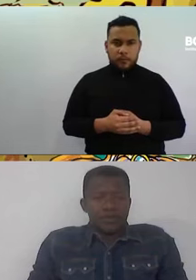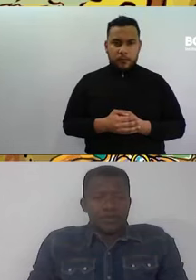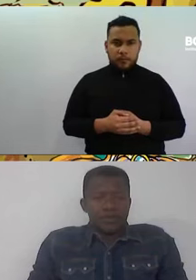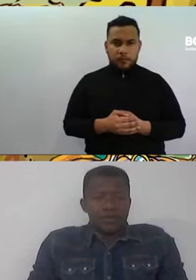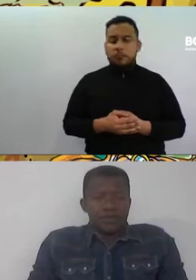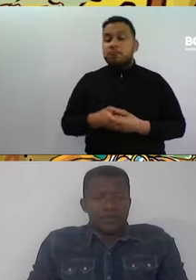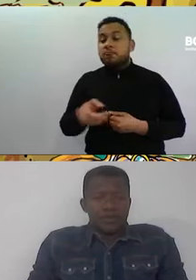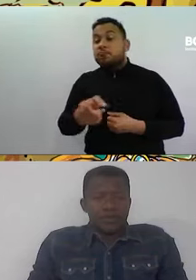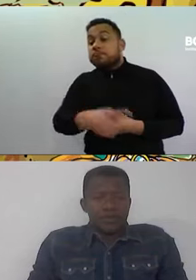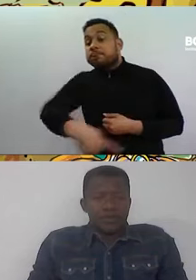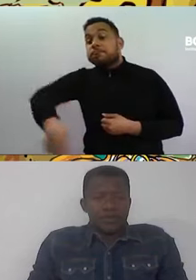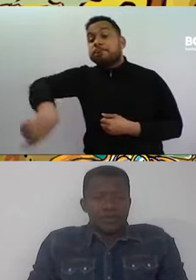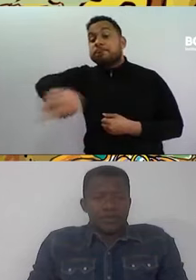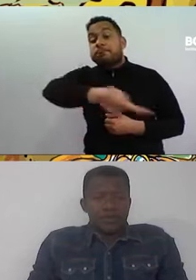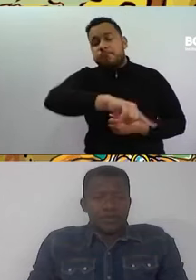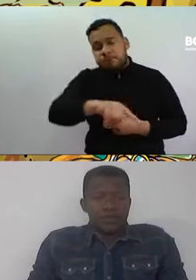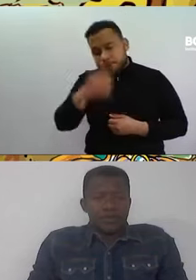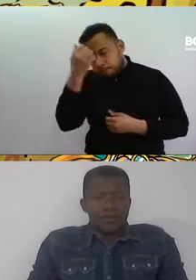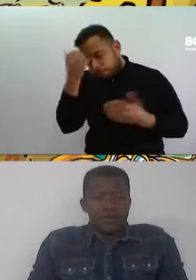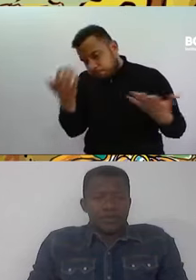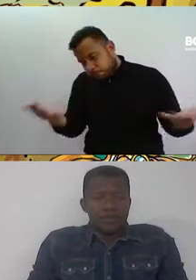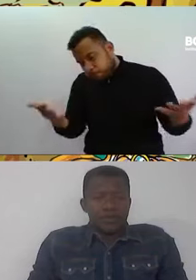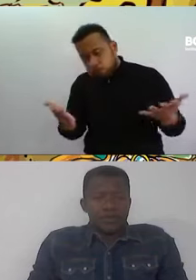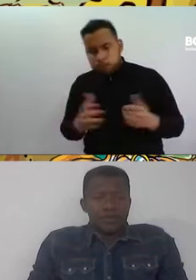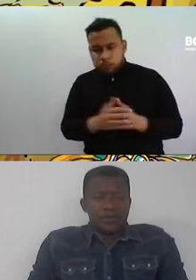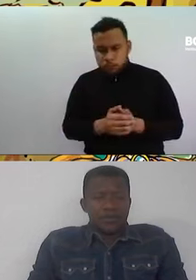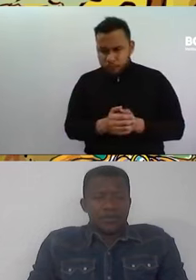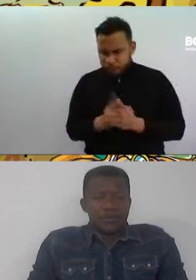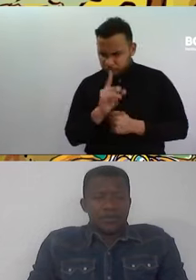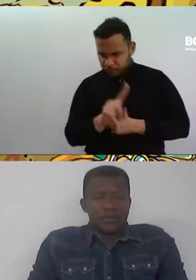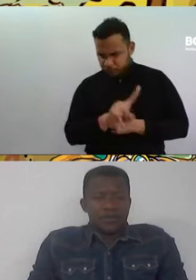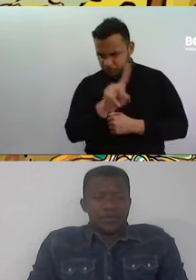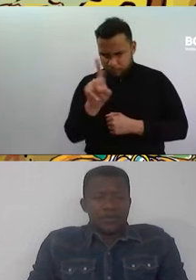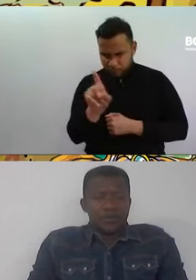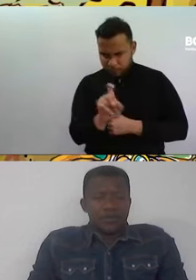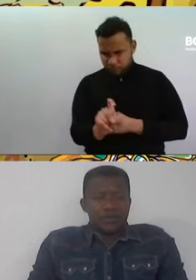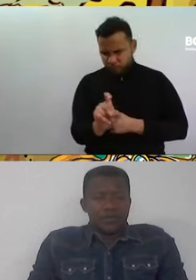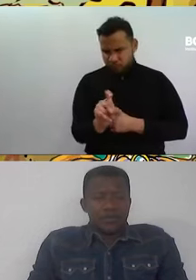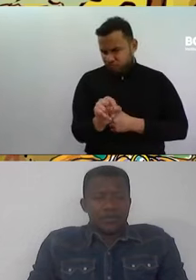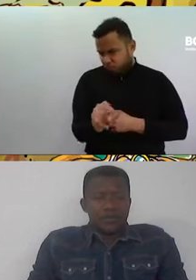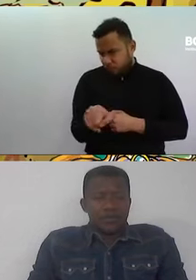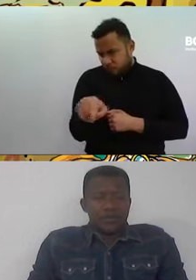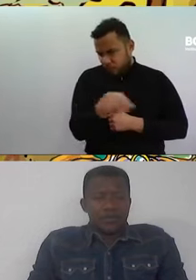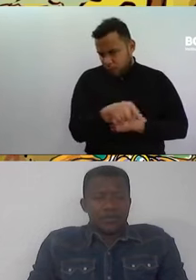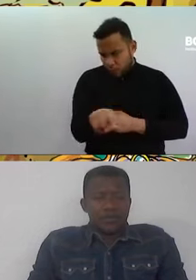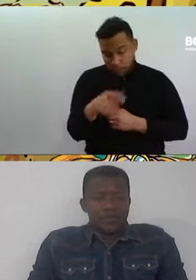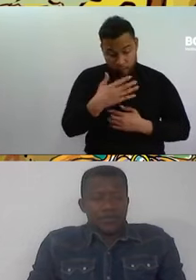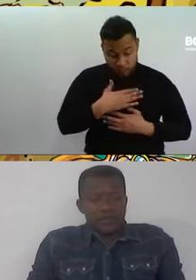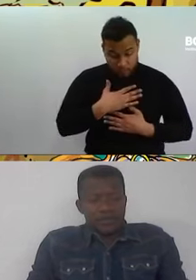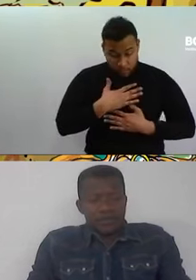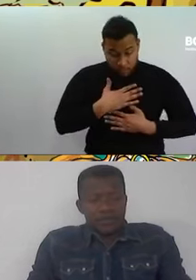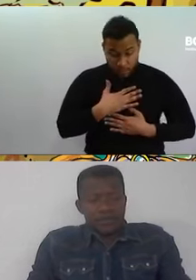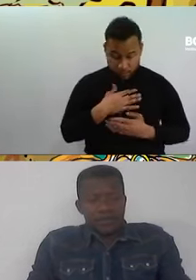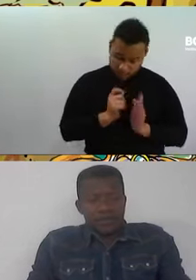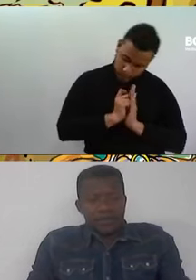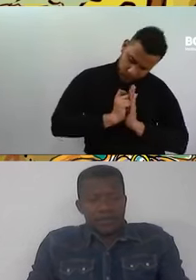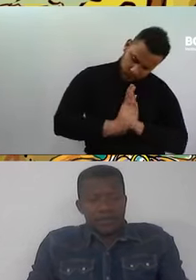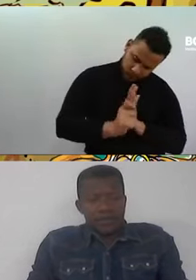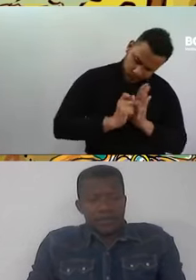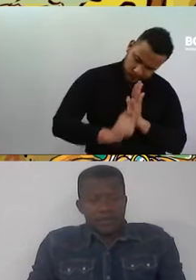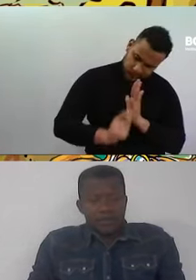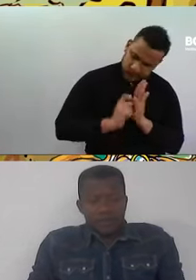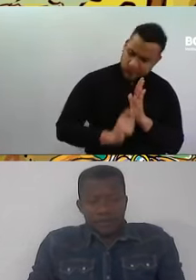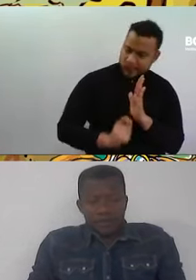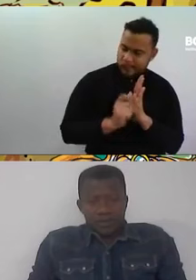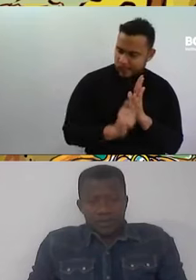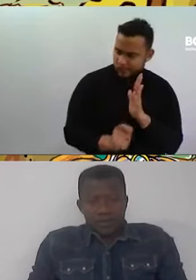¿qué acciones motivan a ustedes, los escritores? ¿Qué acciones